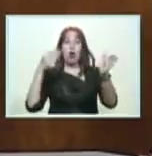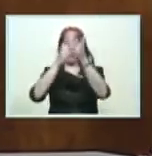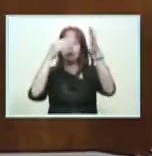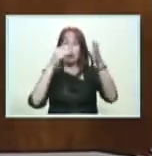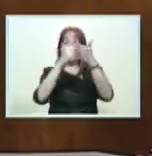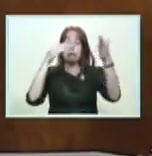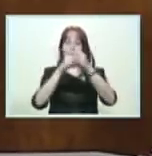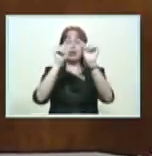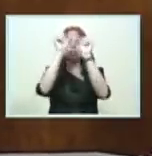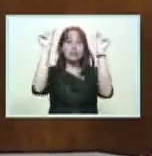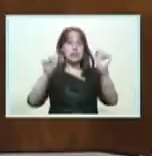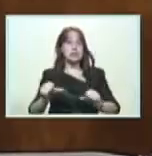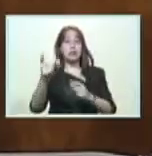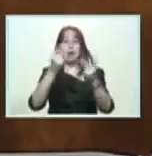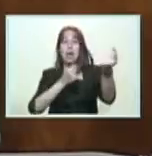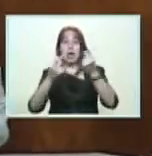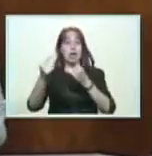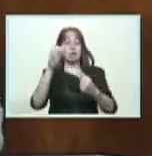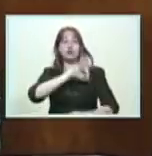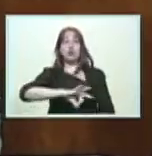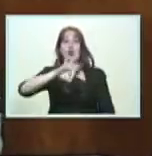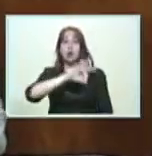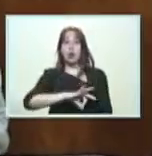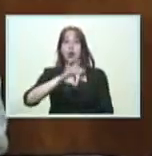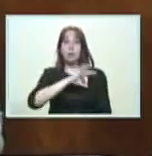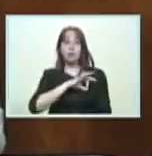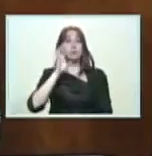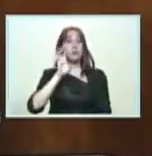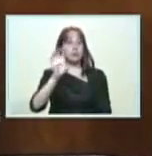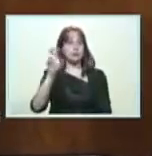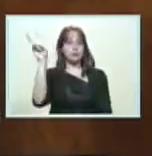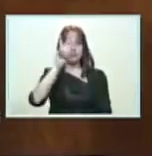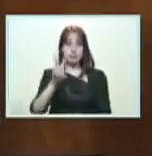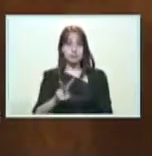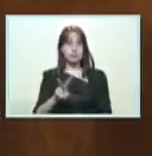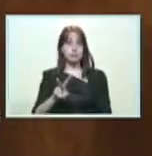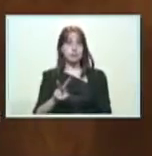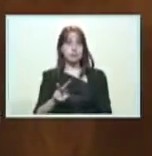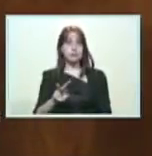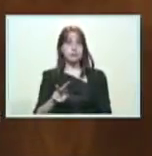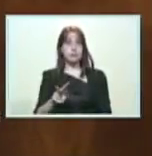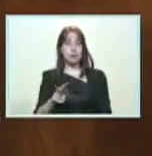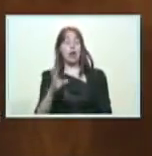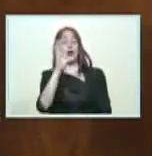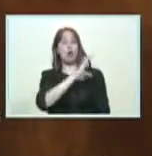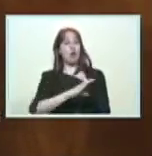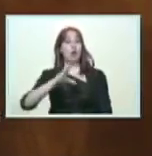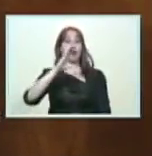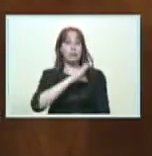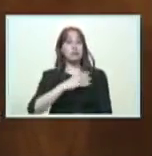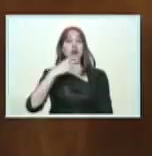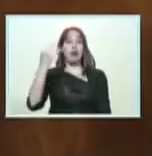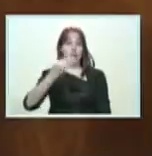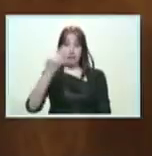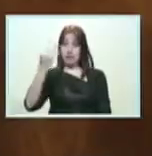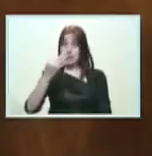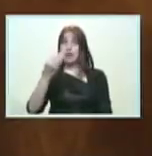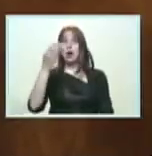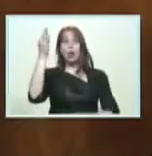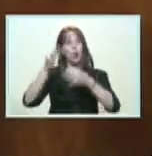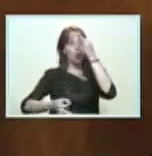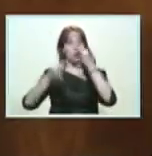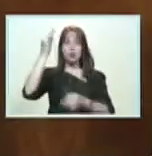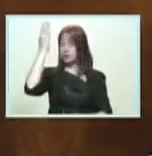el sistema socioeconómico y financiero de Venezuela. Esta comisión también hará justicia